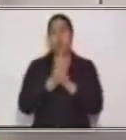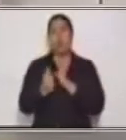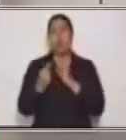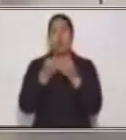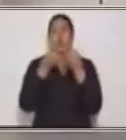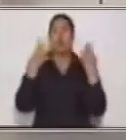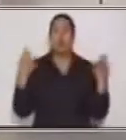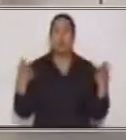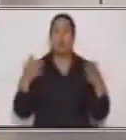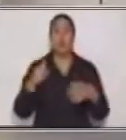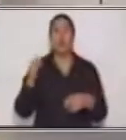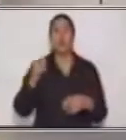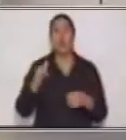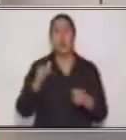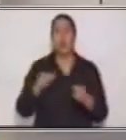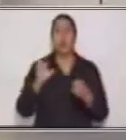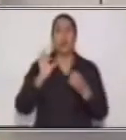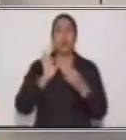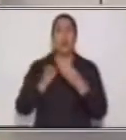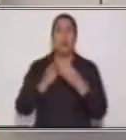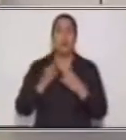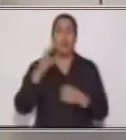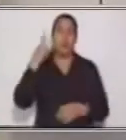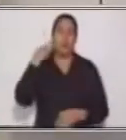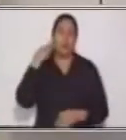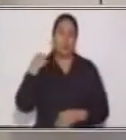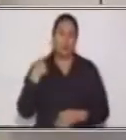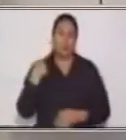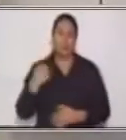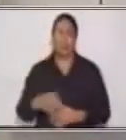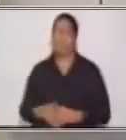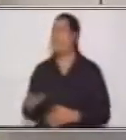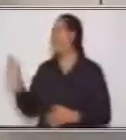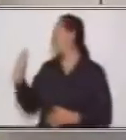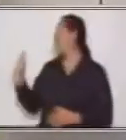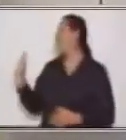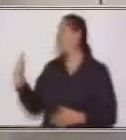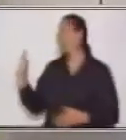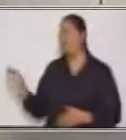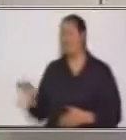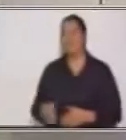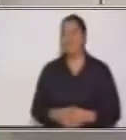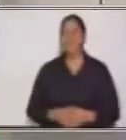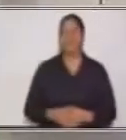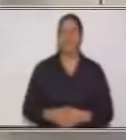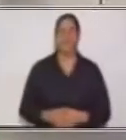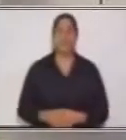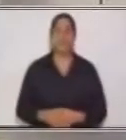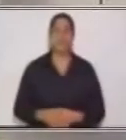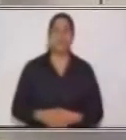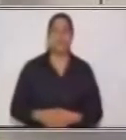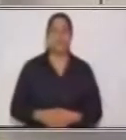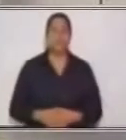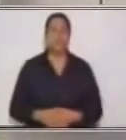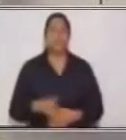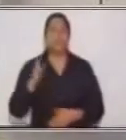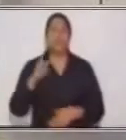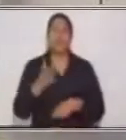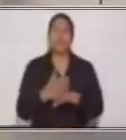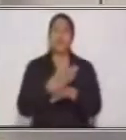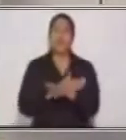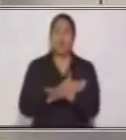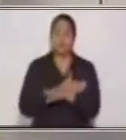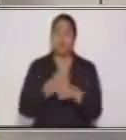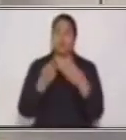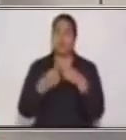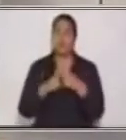hoy tenemos la grata compañía en lengua de señas de Ruth. Mucho gusto. Antes de empezar te recomiendo